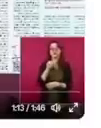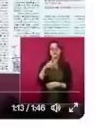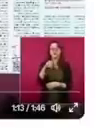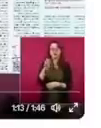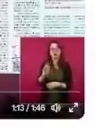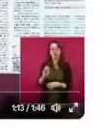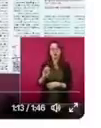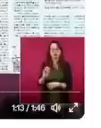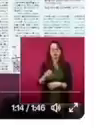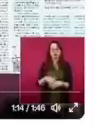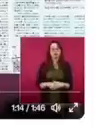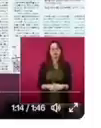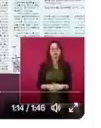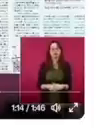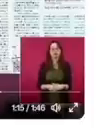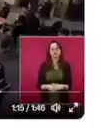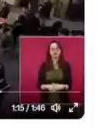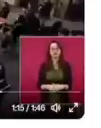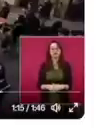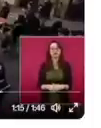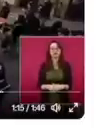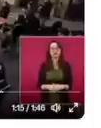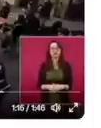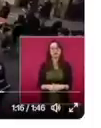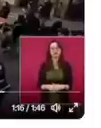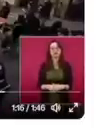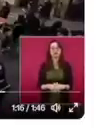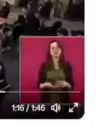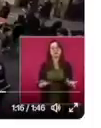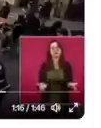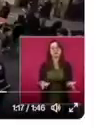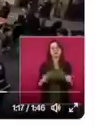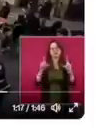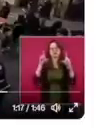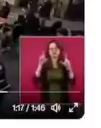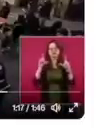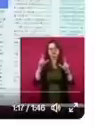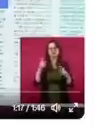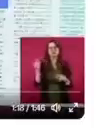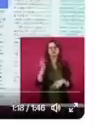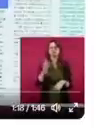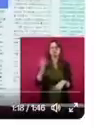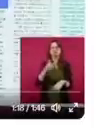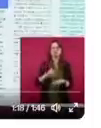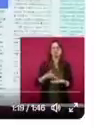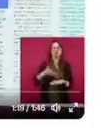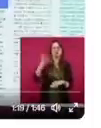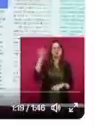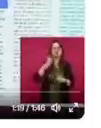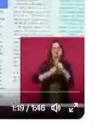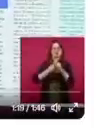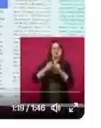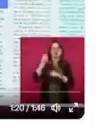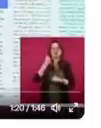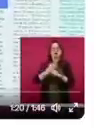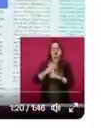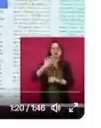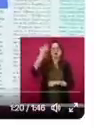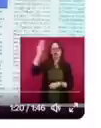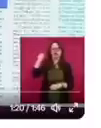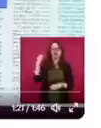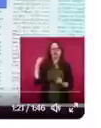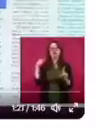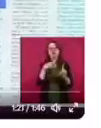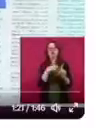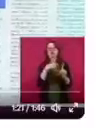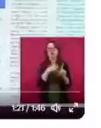Entonces resulta que esta foto yo me la tomé pues hace algunos años, y esta señora es la esposa